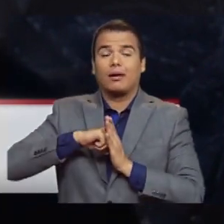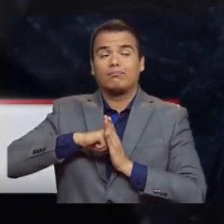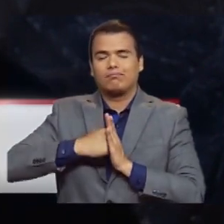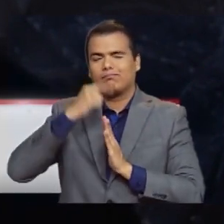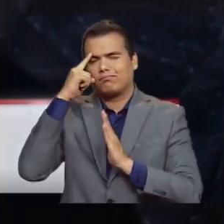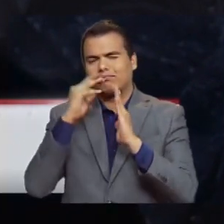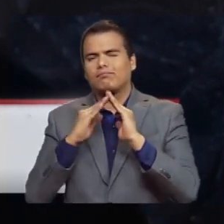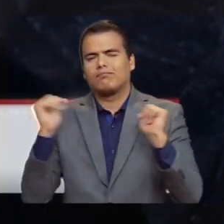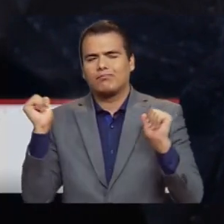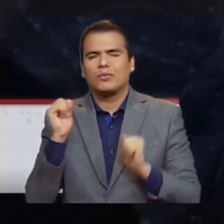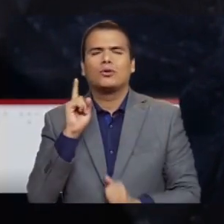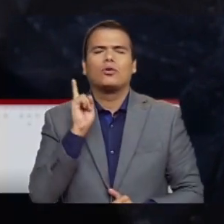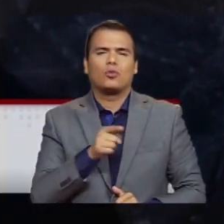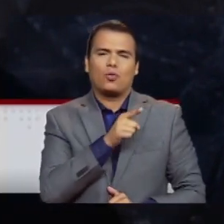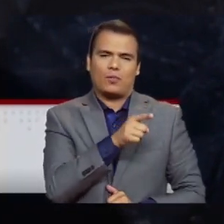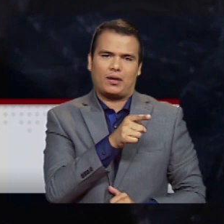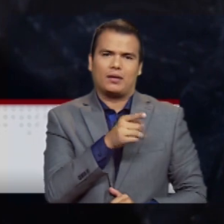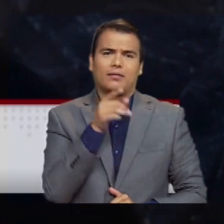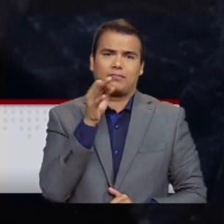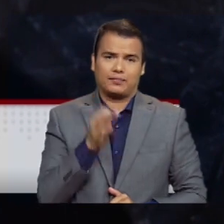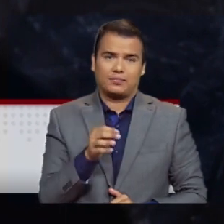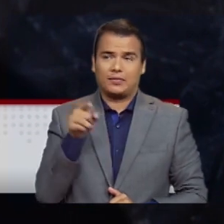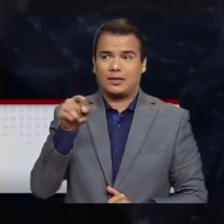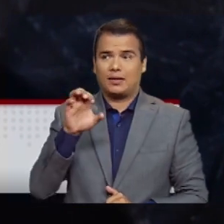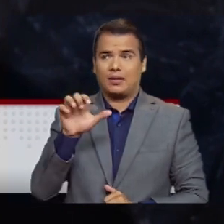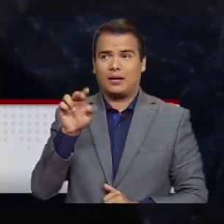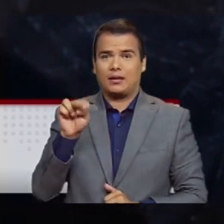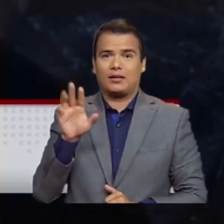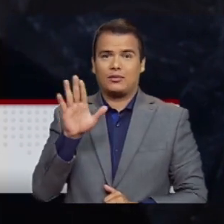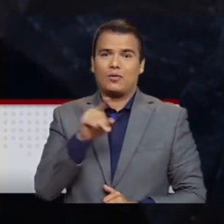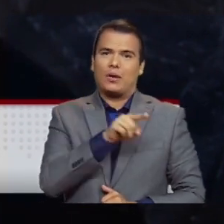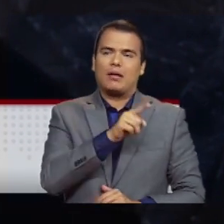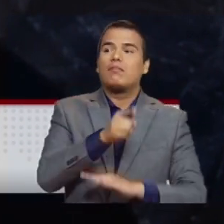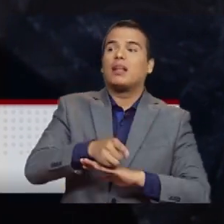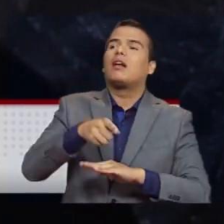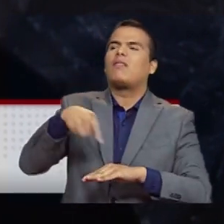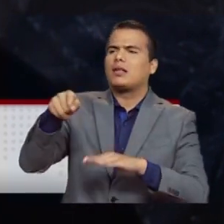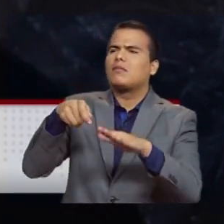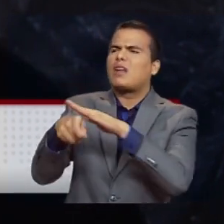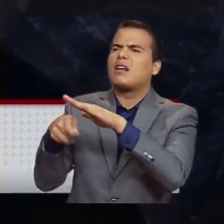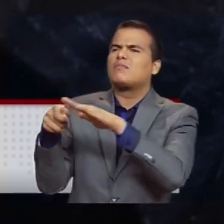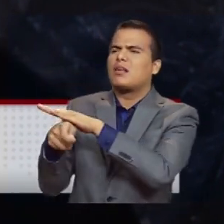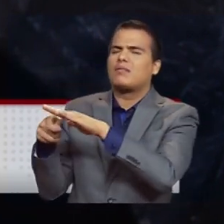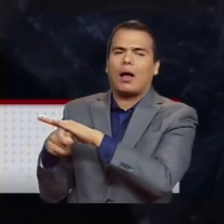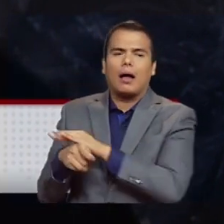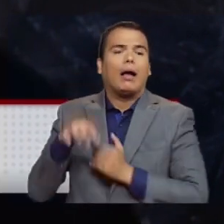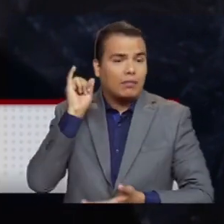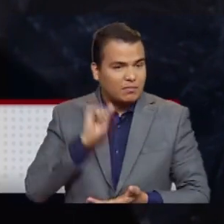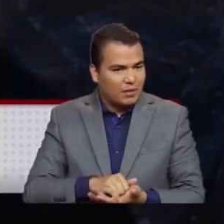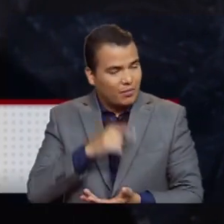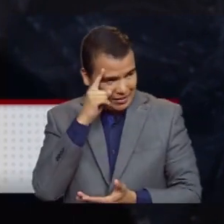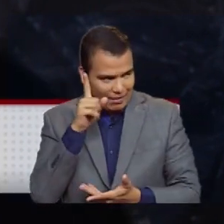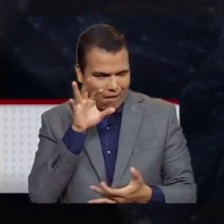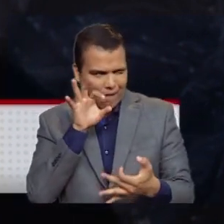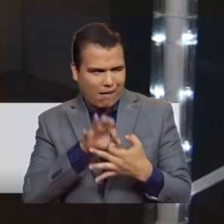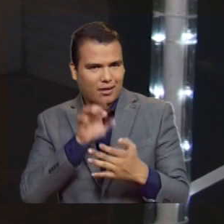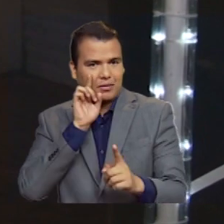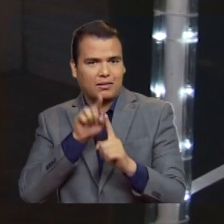Sábalo en un pasado les mató mucha gente del ELN en combate cuando estábamos en la FARC.